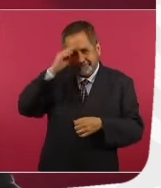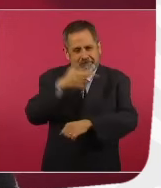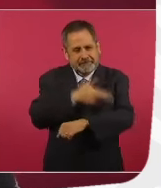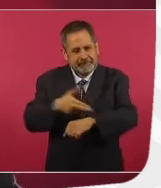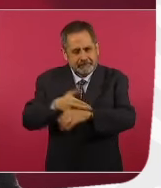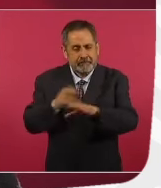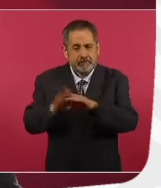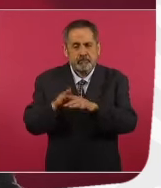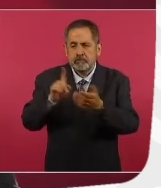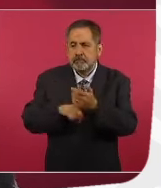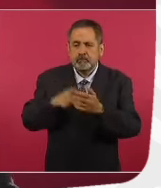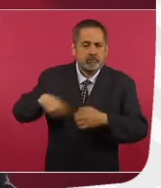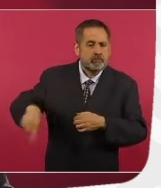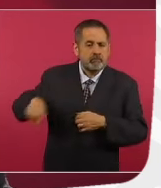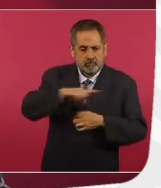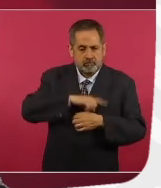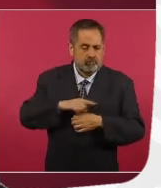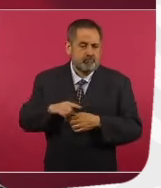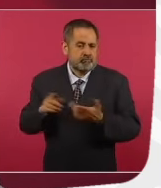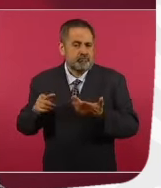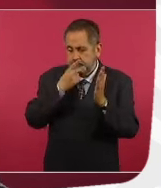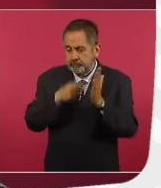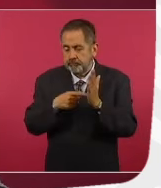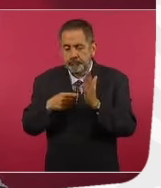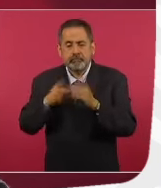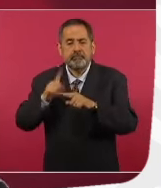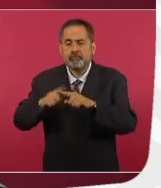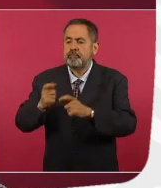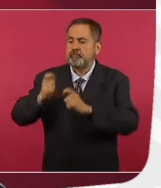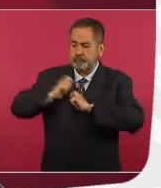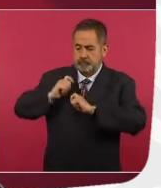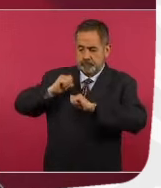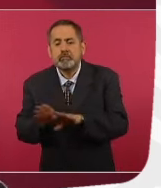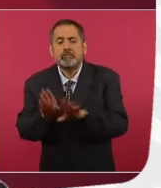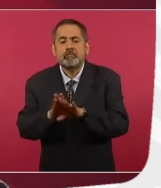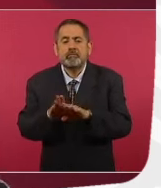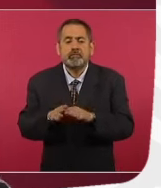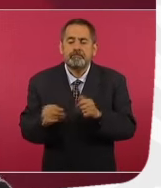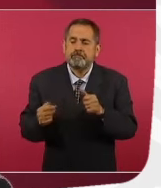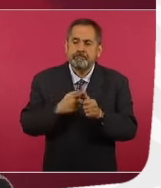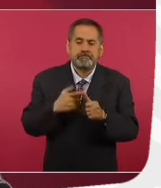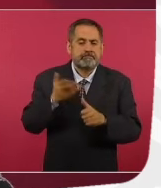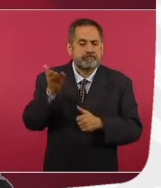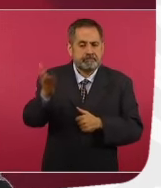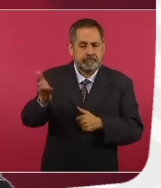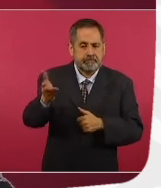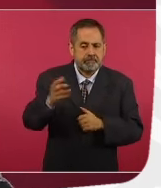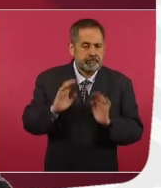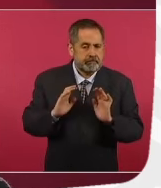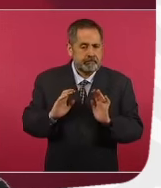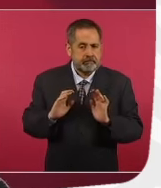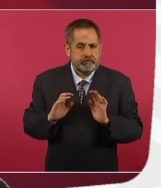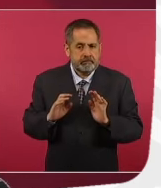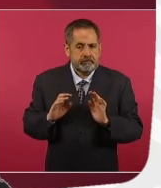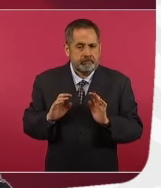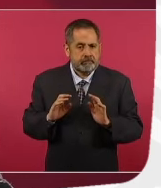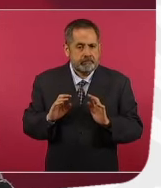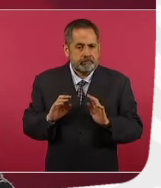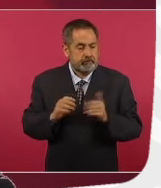legal y legítimamente constituidos actúen con Independencia